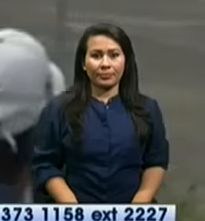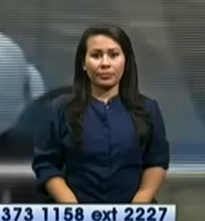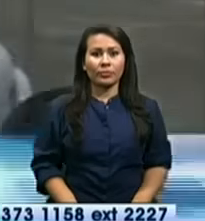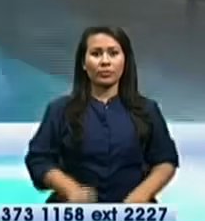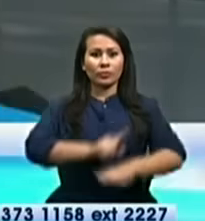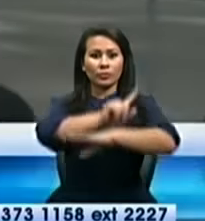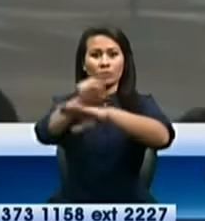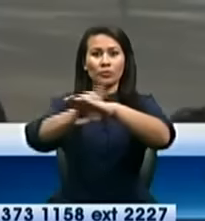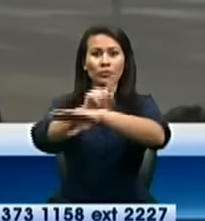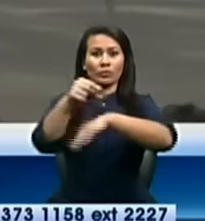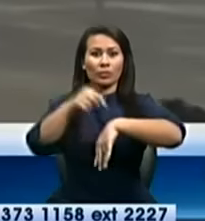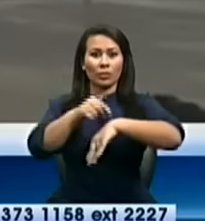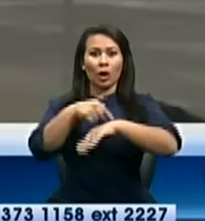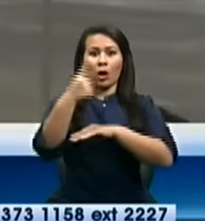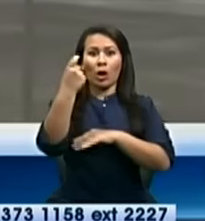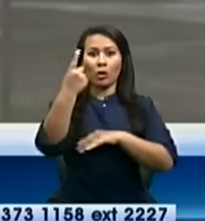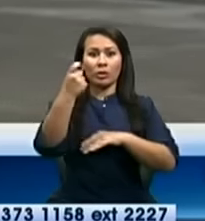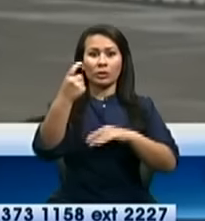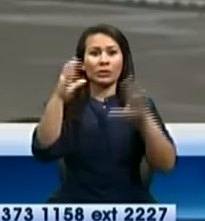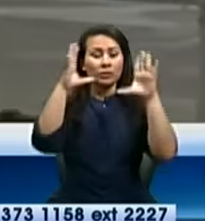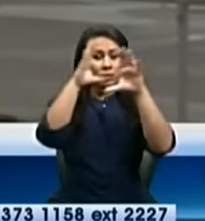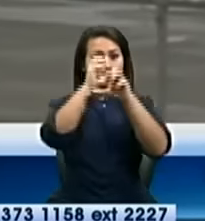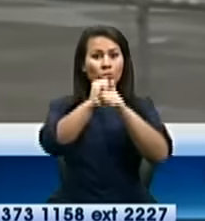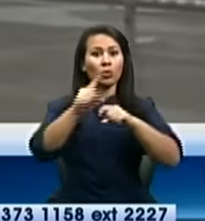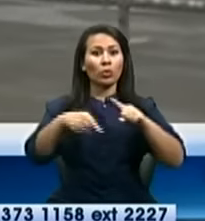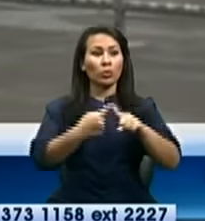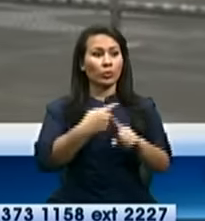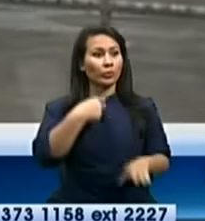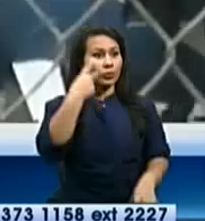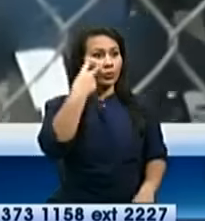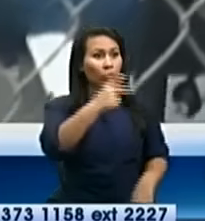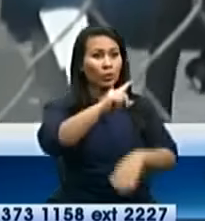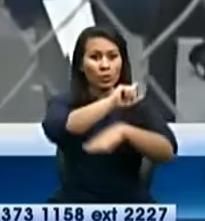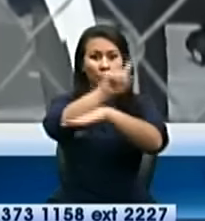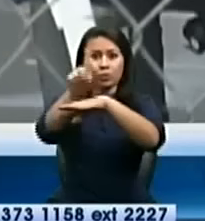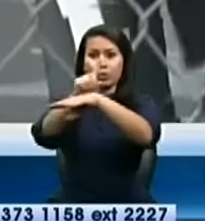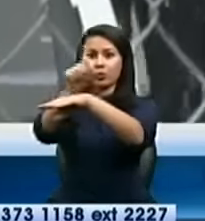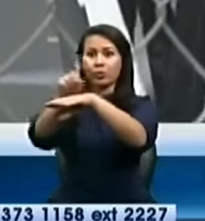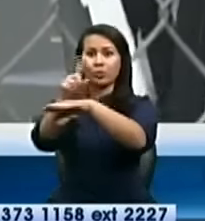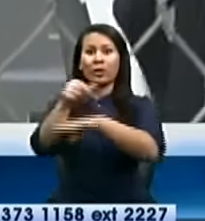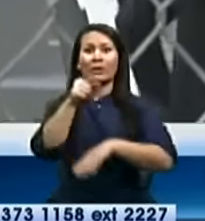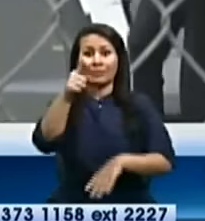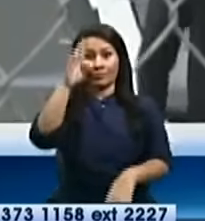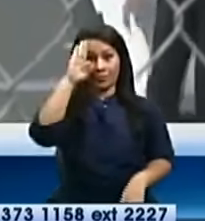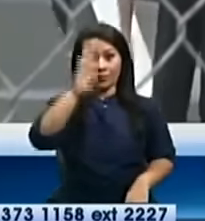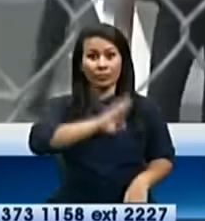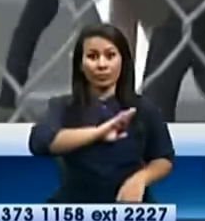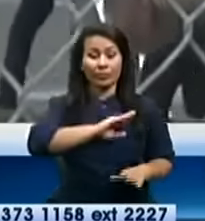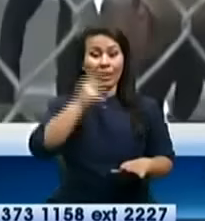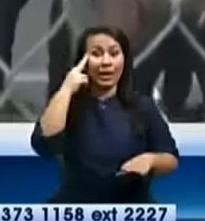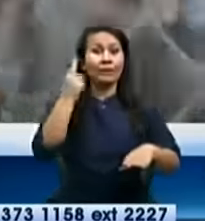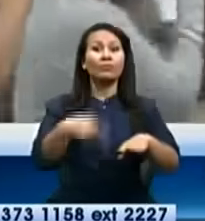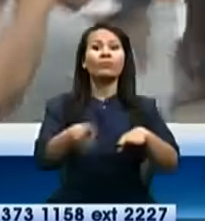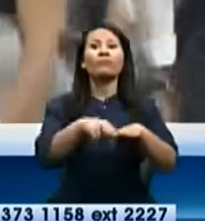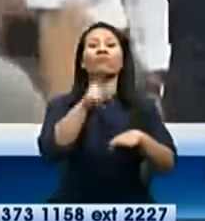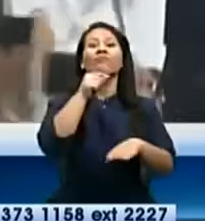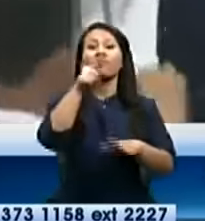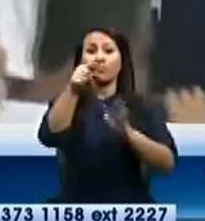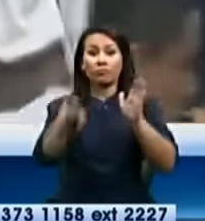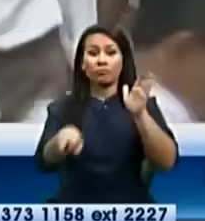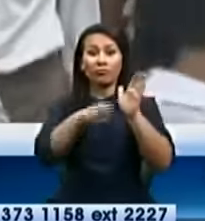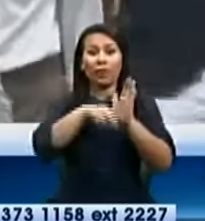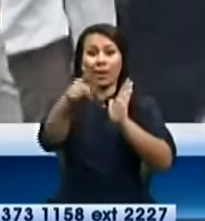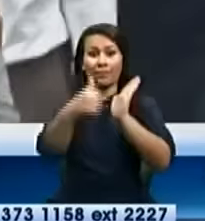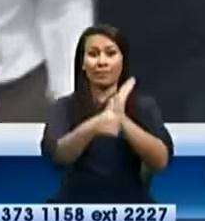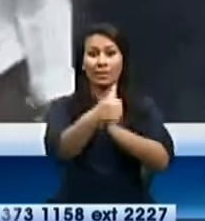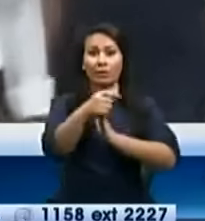Eran las 11 horas cuando se divisó el helicóptero de la Policía Nacional que transportaba al ministro del Interior, José Serrano, hasta el UPC